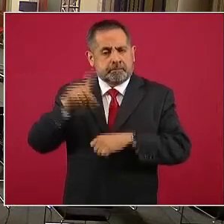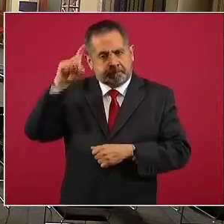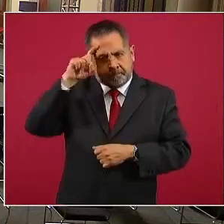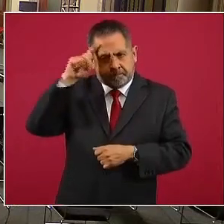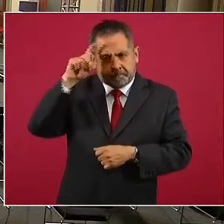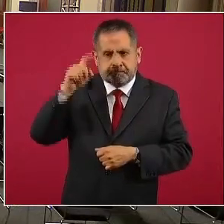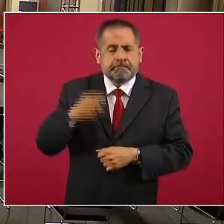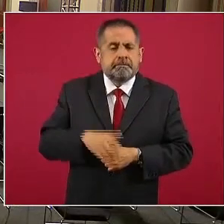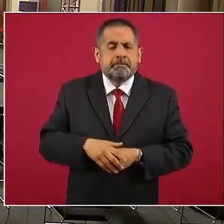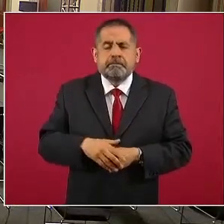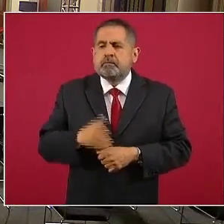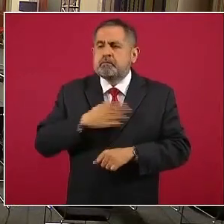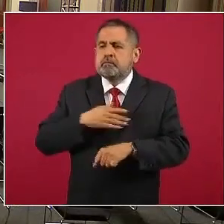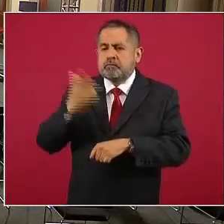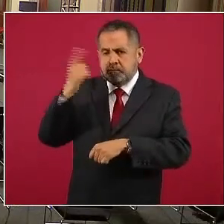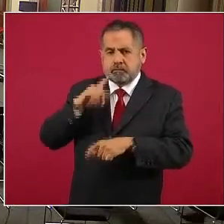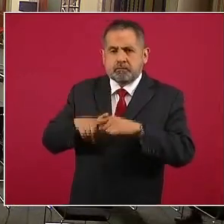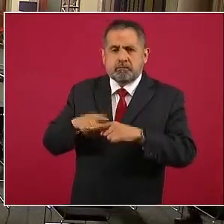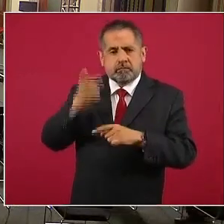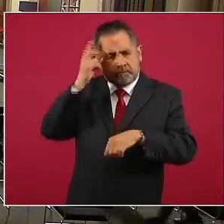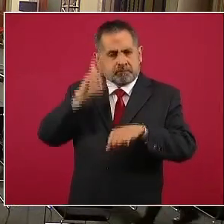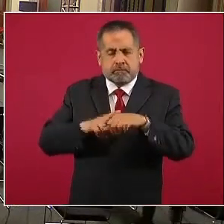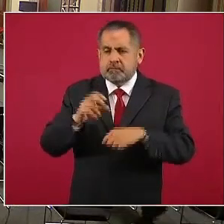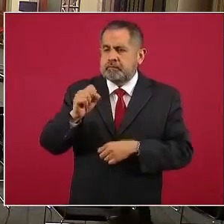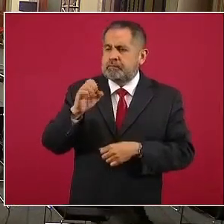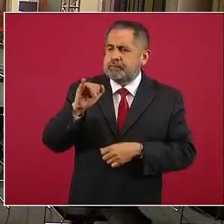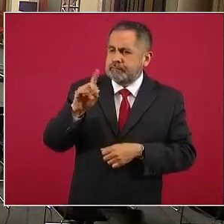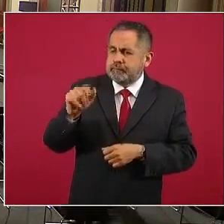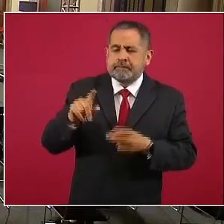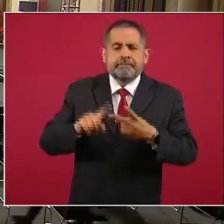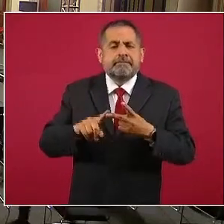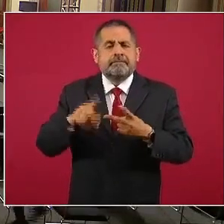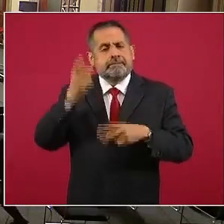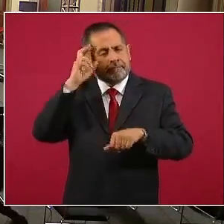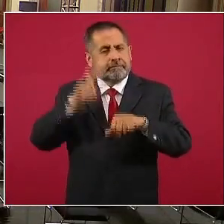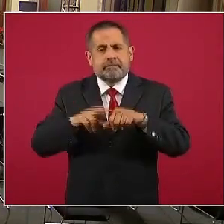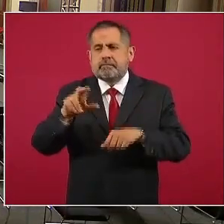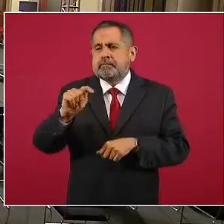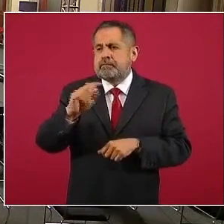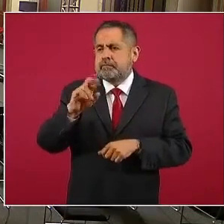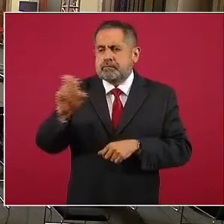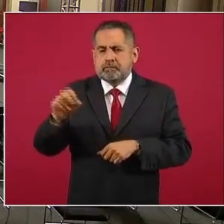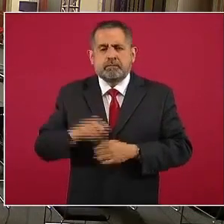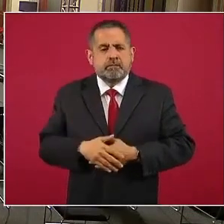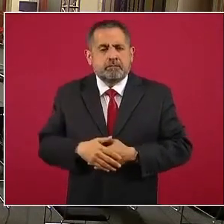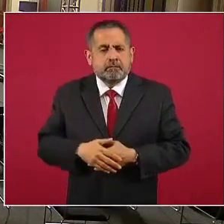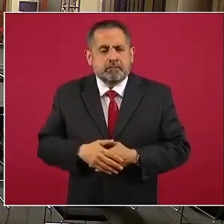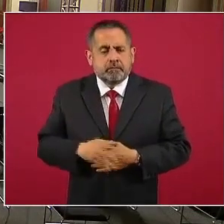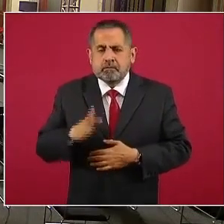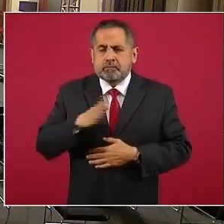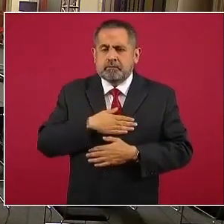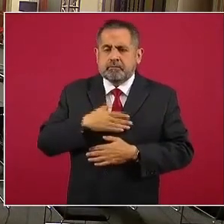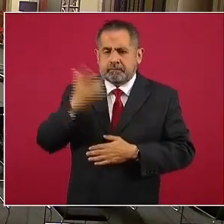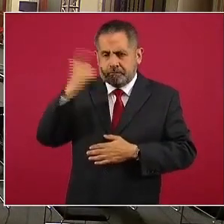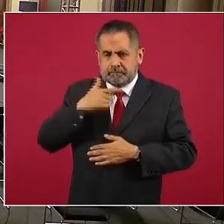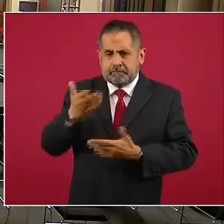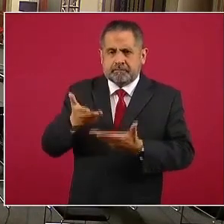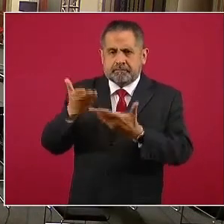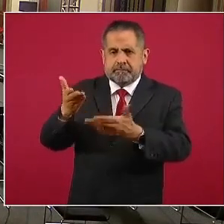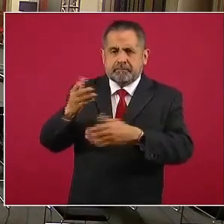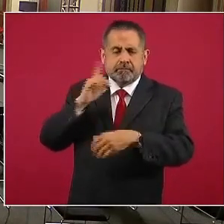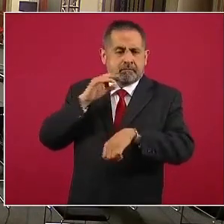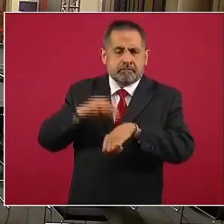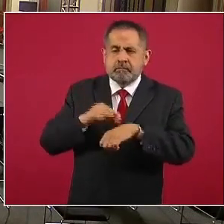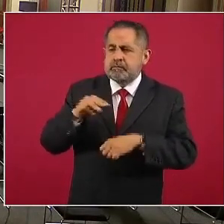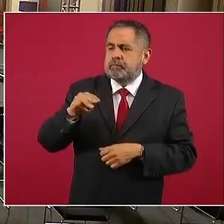noches, directora de CENCIDE, doctora de la Torre. Buenas noches, doctora